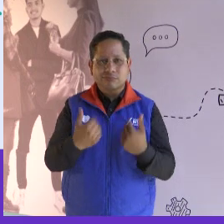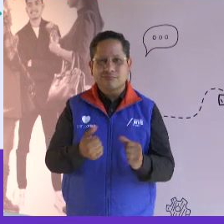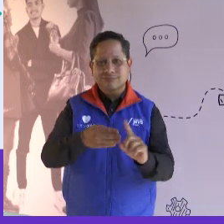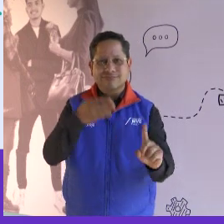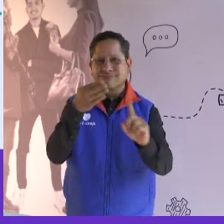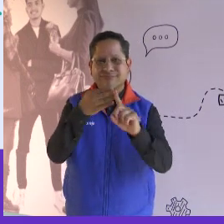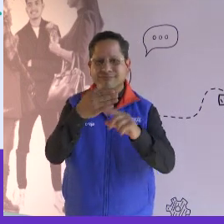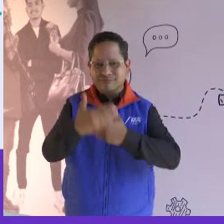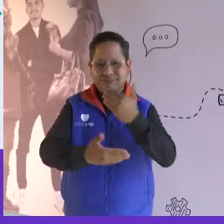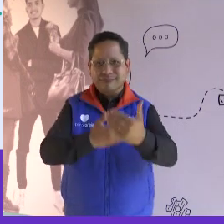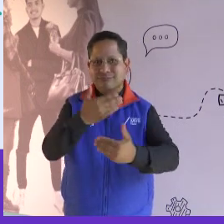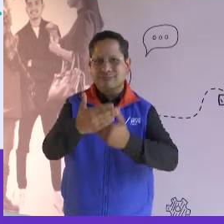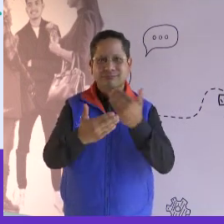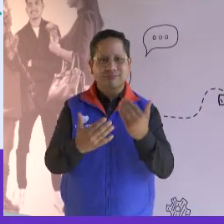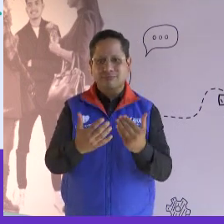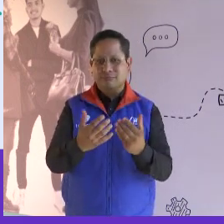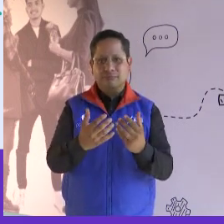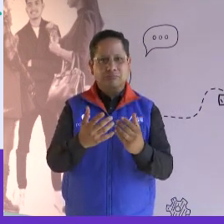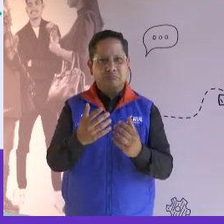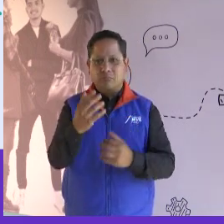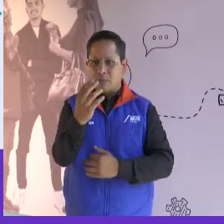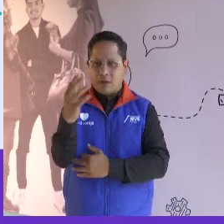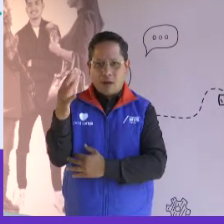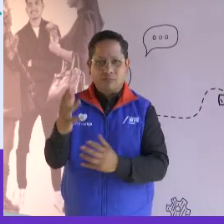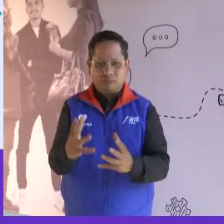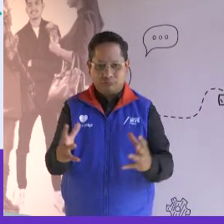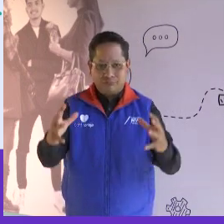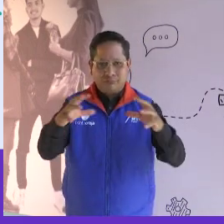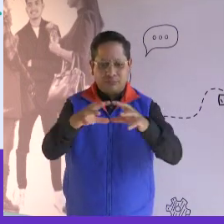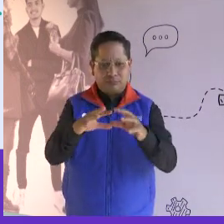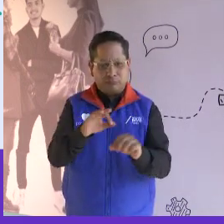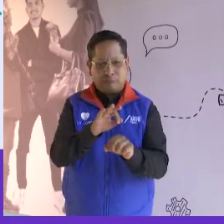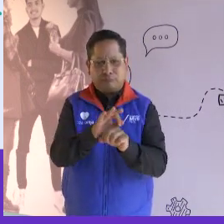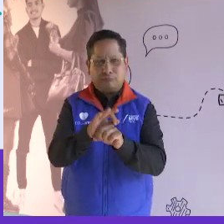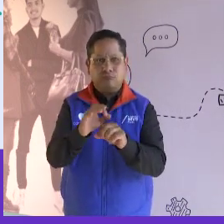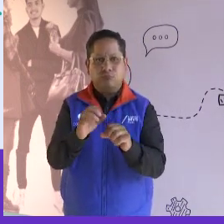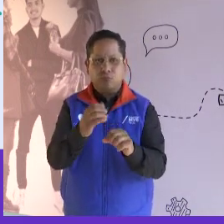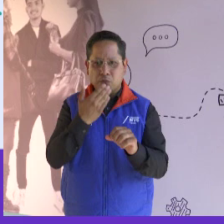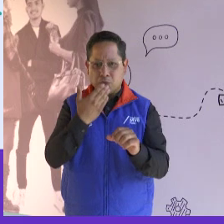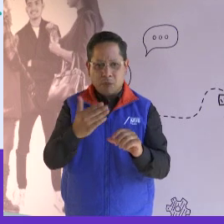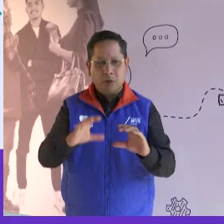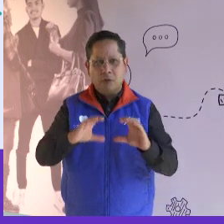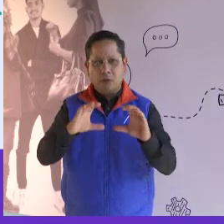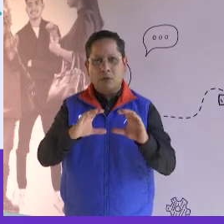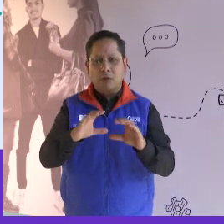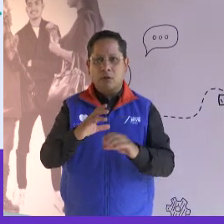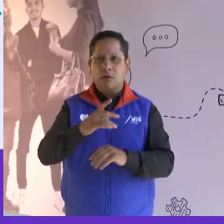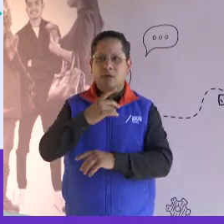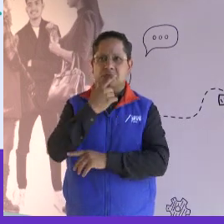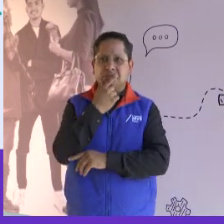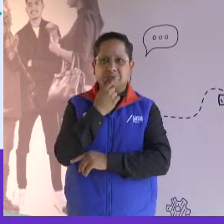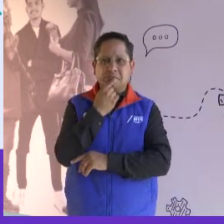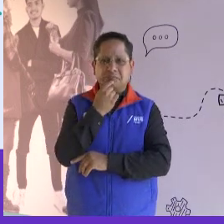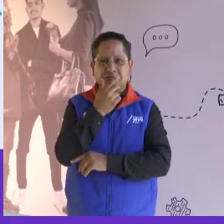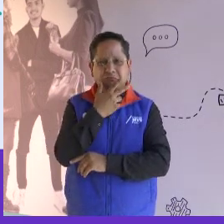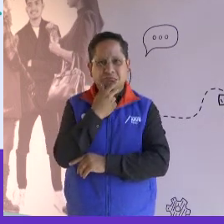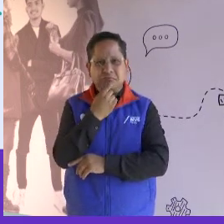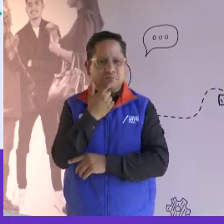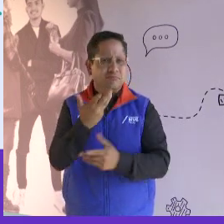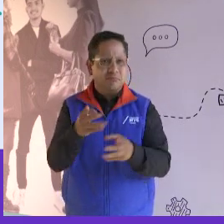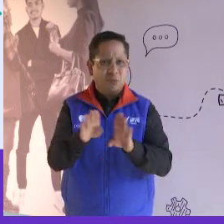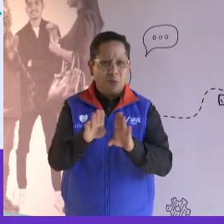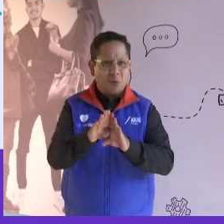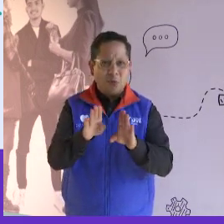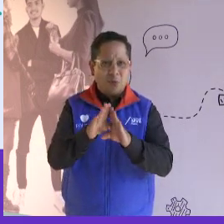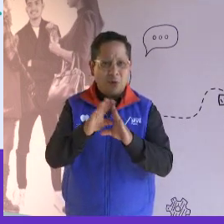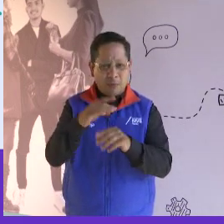para el desarrollo sustentable. Sí, entonces, y se quedaban un poco así en la planificación, pero no se